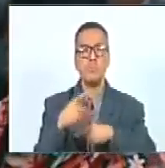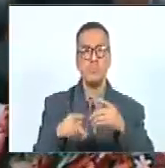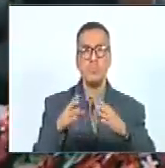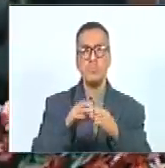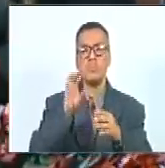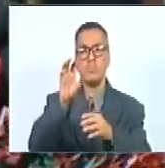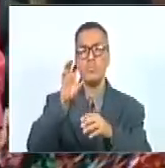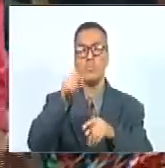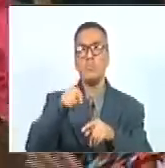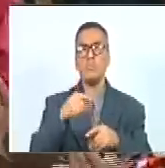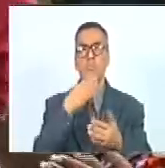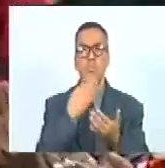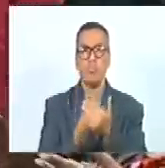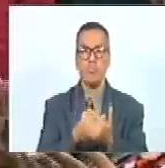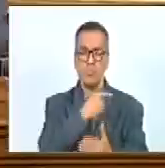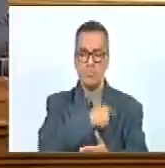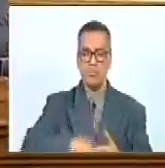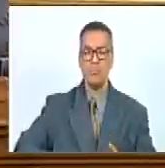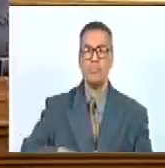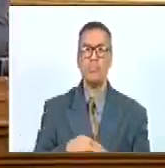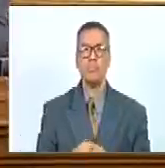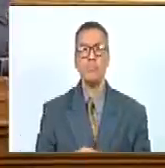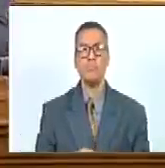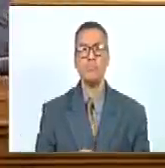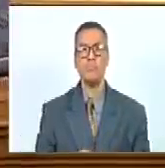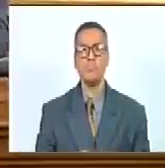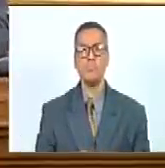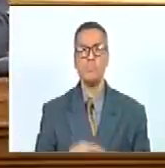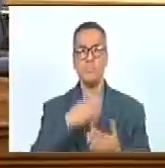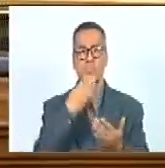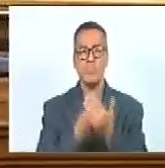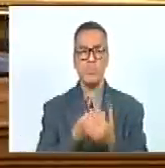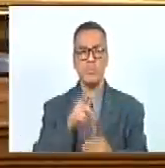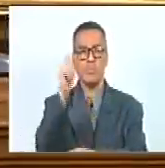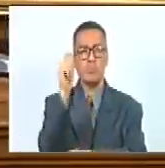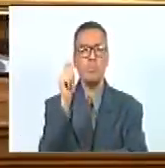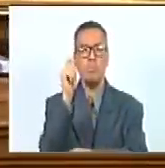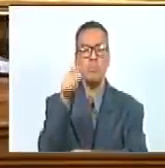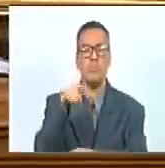la nación. Muchísimas gracias, presidente. Gracias, diputado.